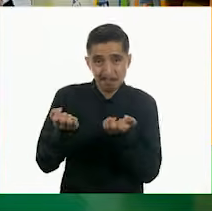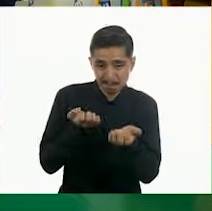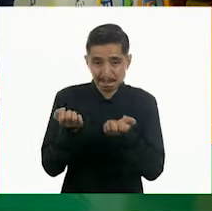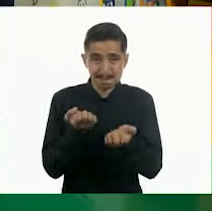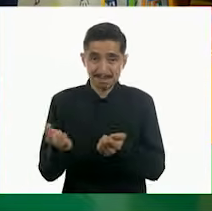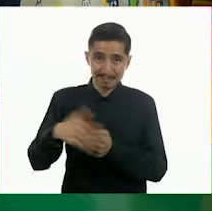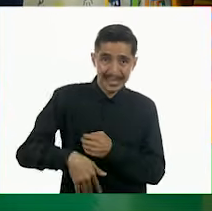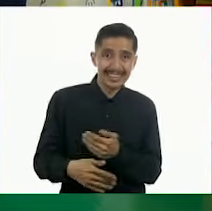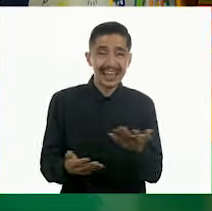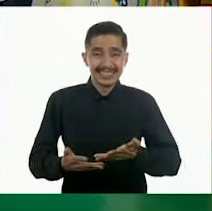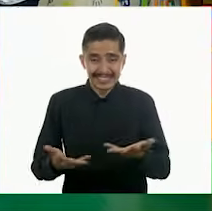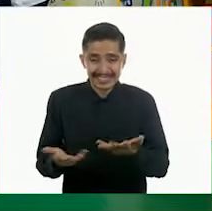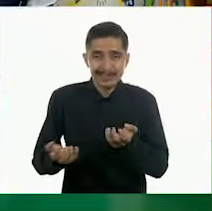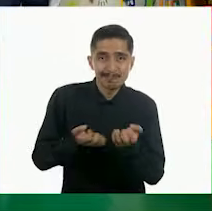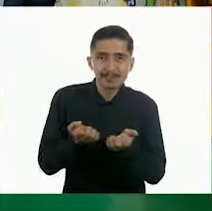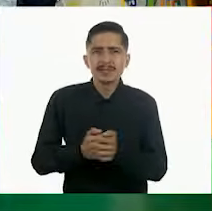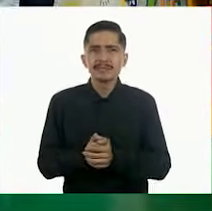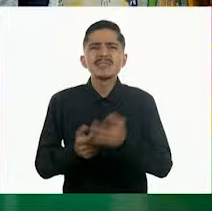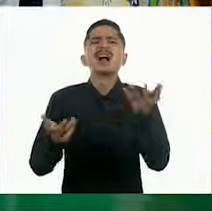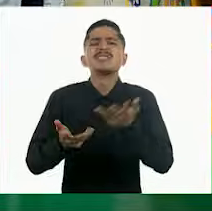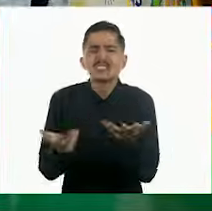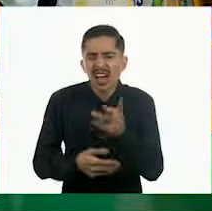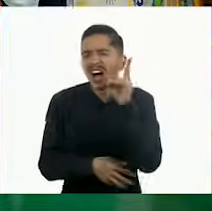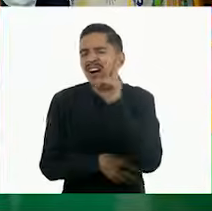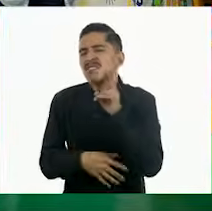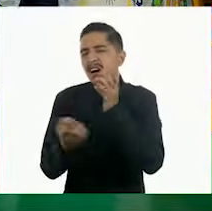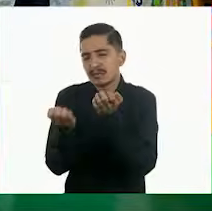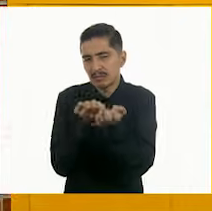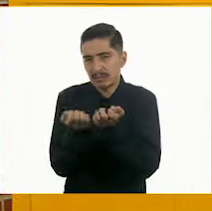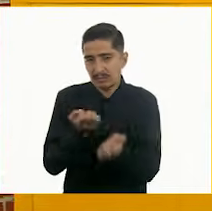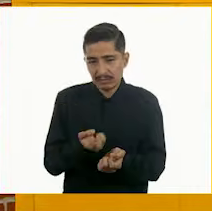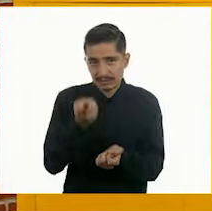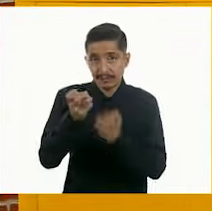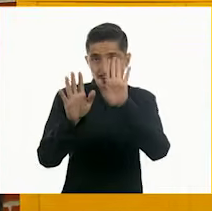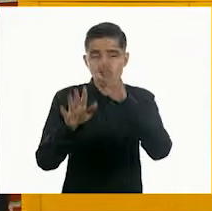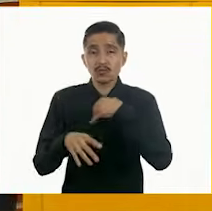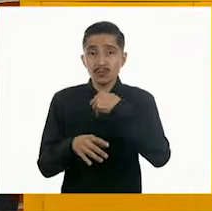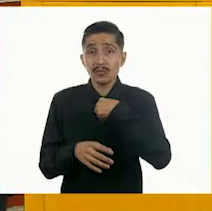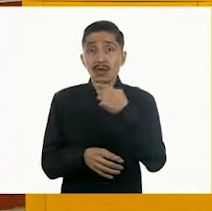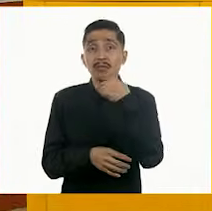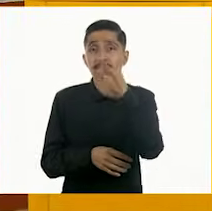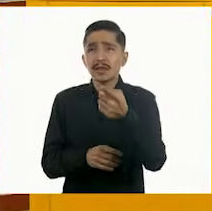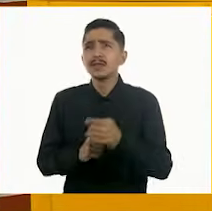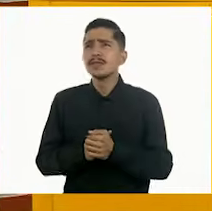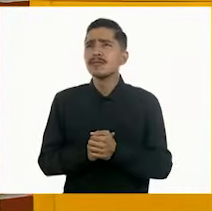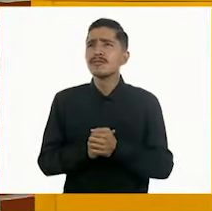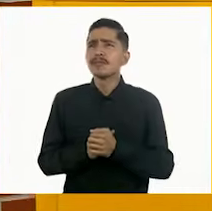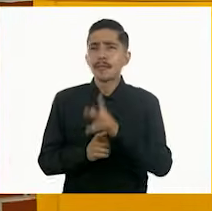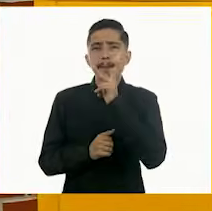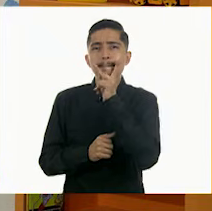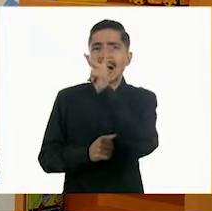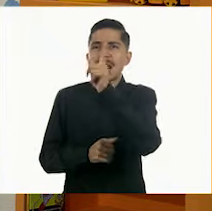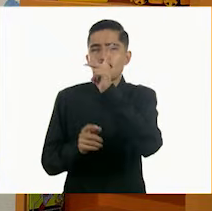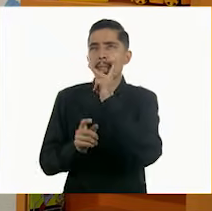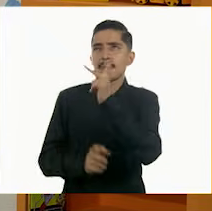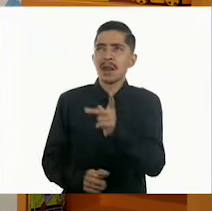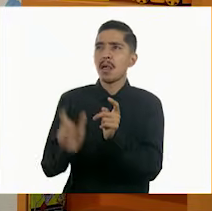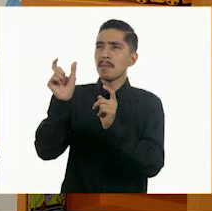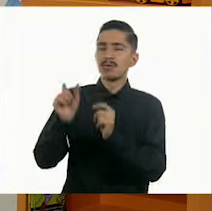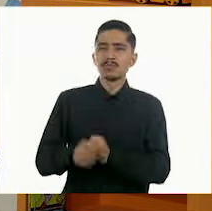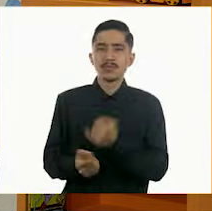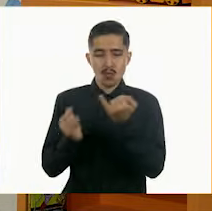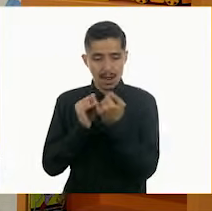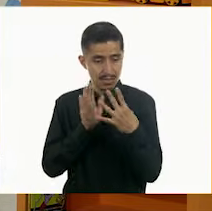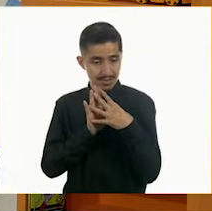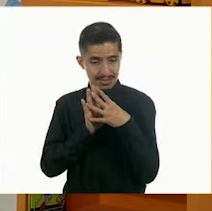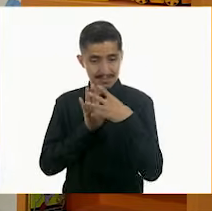activa. Perfecto, venga. Abusado. ¿Qué vamos a hacer? En este ejercicio yo voy a decir una palabra y tú vas a repetir la